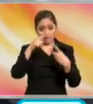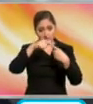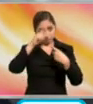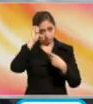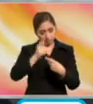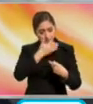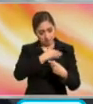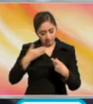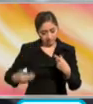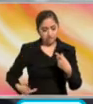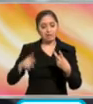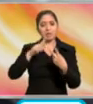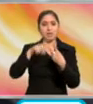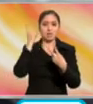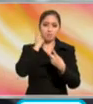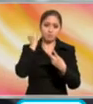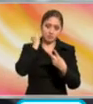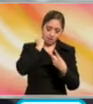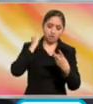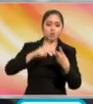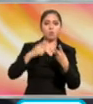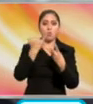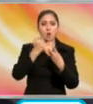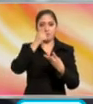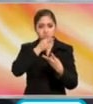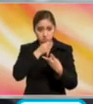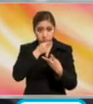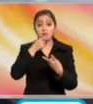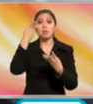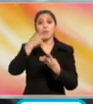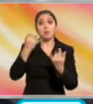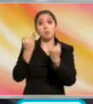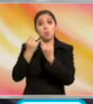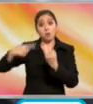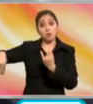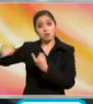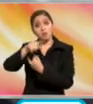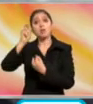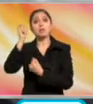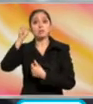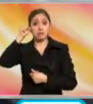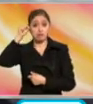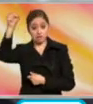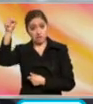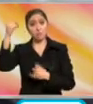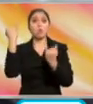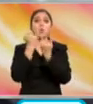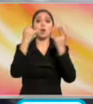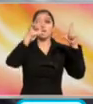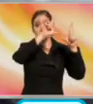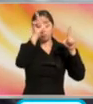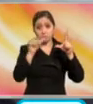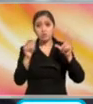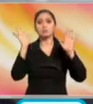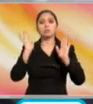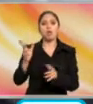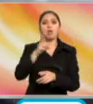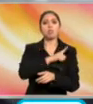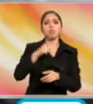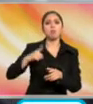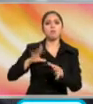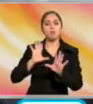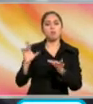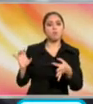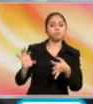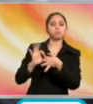sujetos obligados, y actualmente pues a nivel nacional se están incorporando, digamos, estos nuevos sujetos obligados,